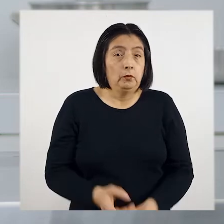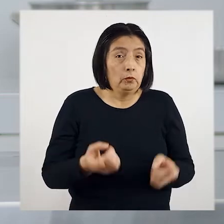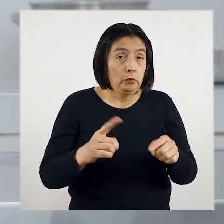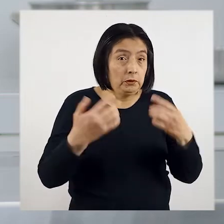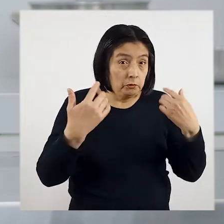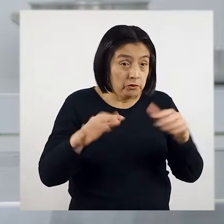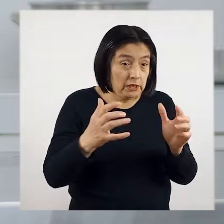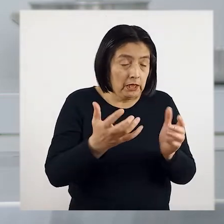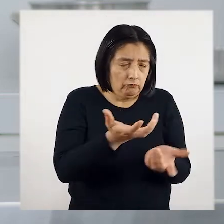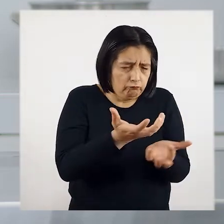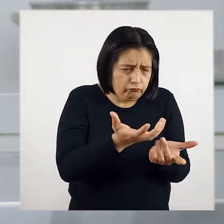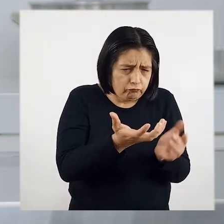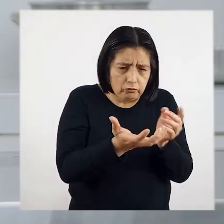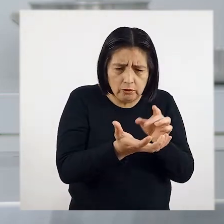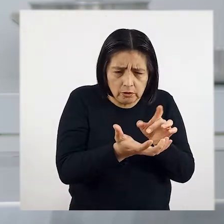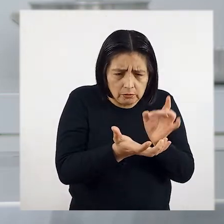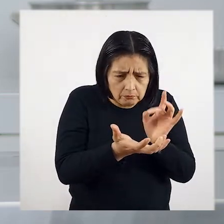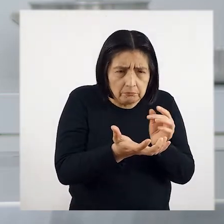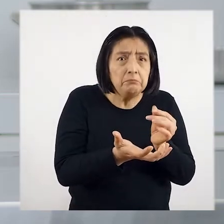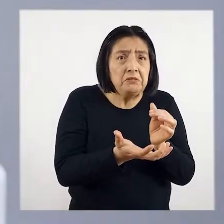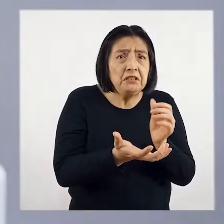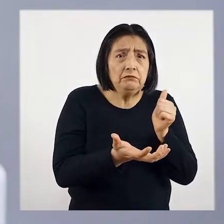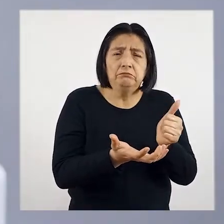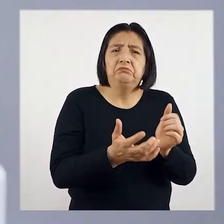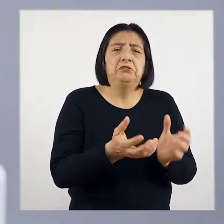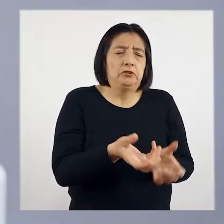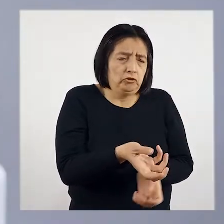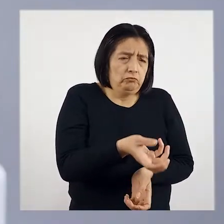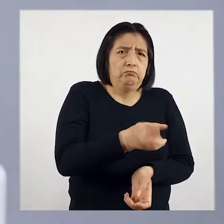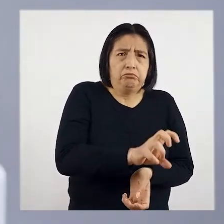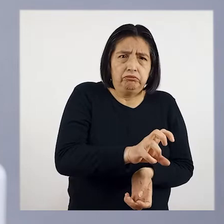Cuando esté bien cocida, apagaremos el fuego